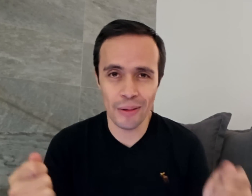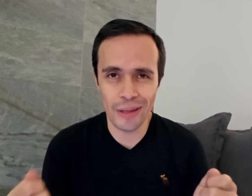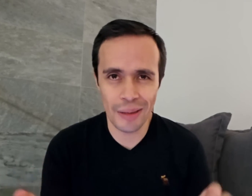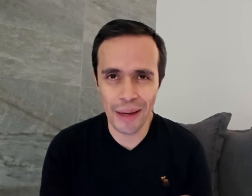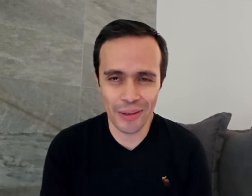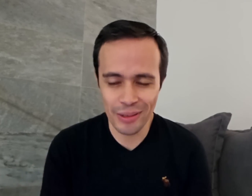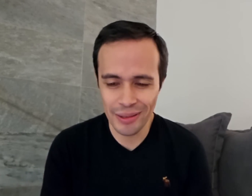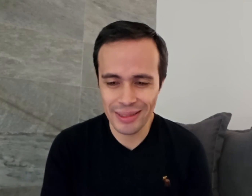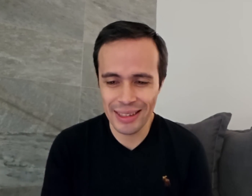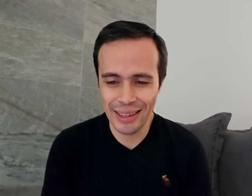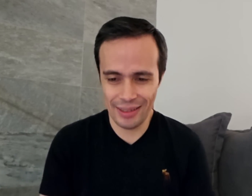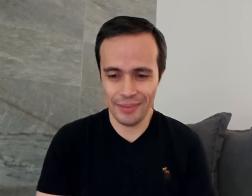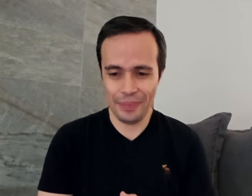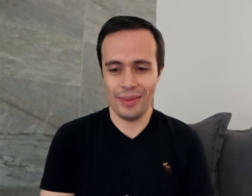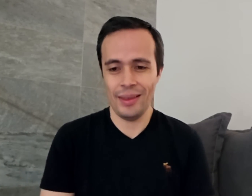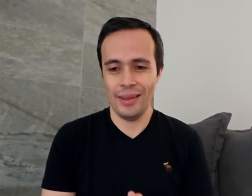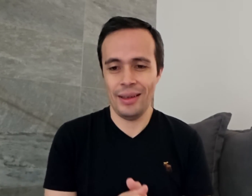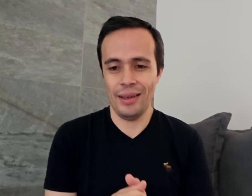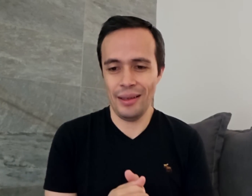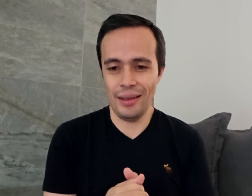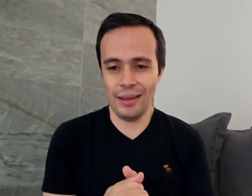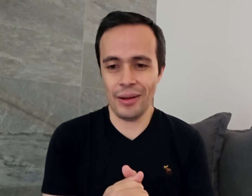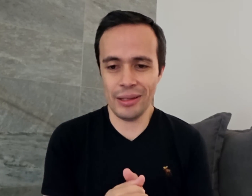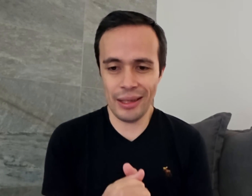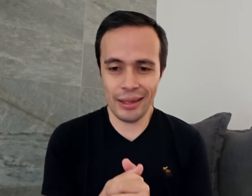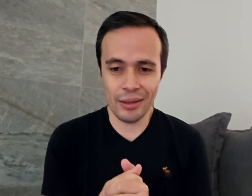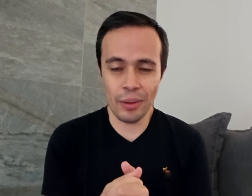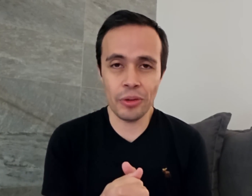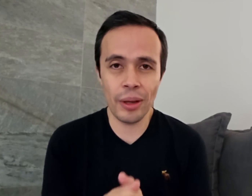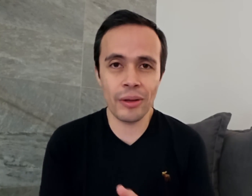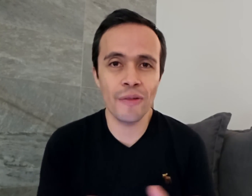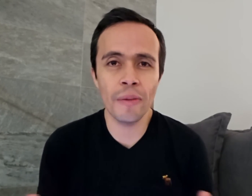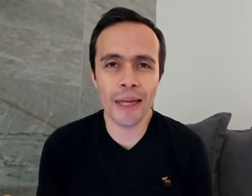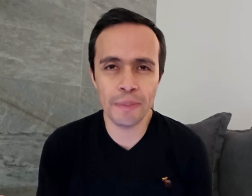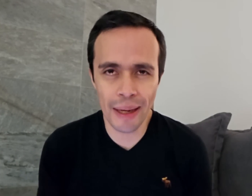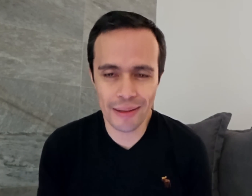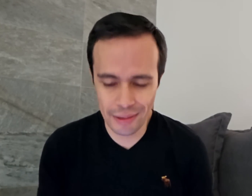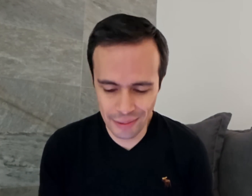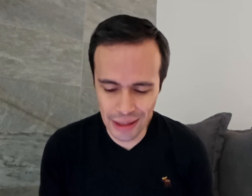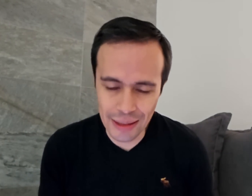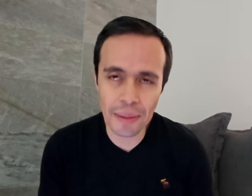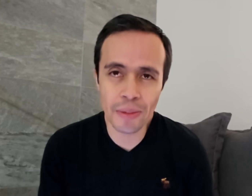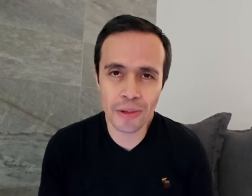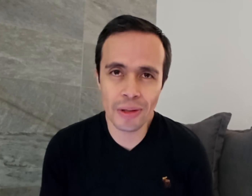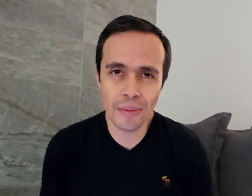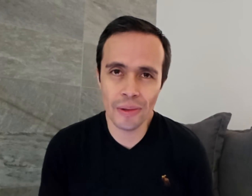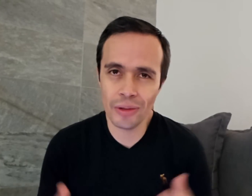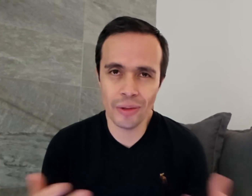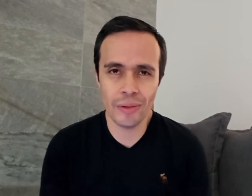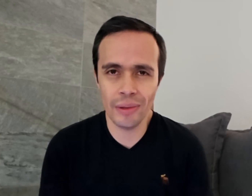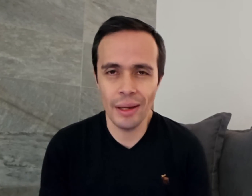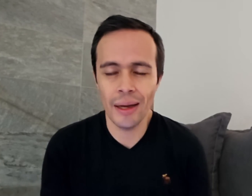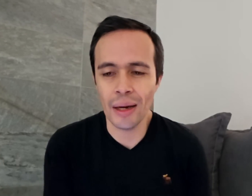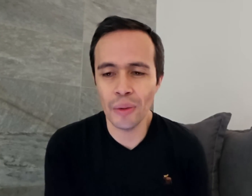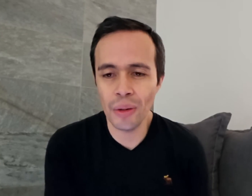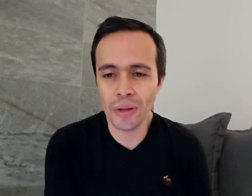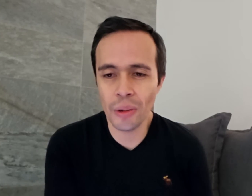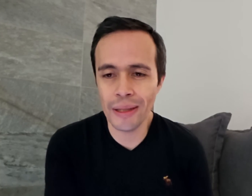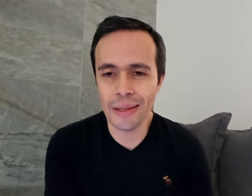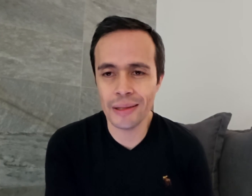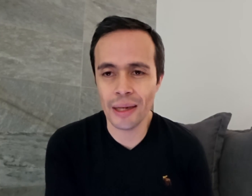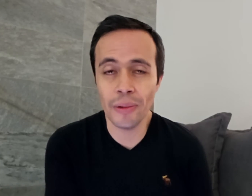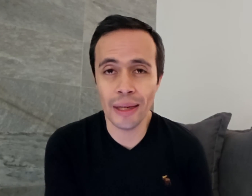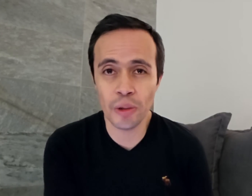un amparo, ¿no? En mano, que ahora sí que obtuvieron de forma express. Ya sabemos cómo son